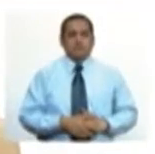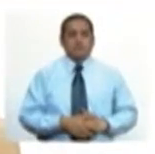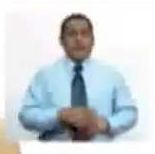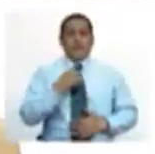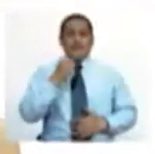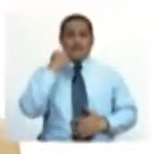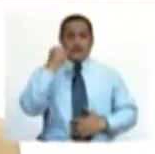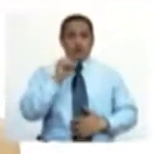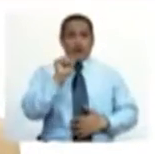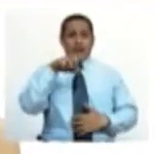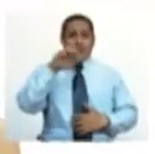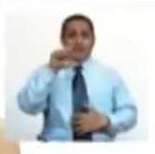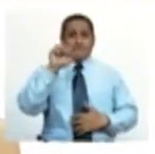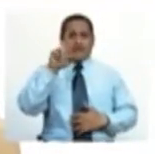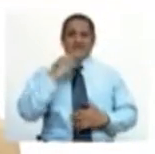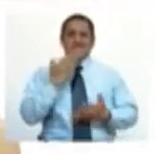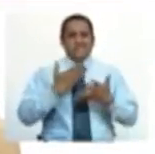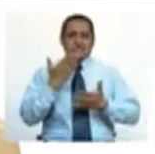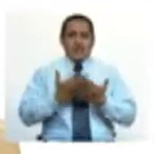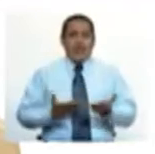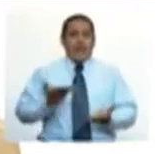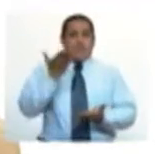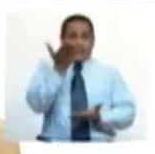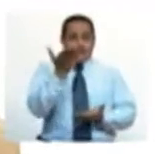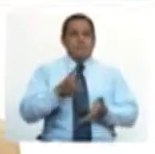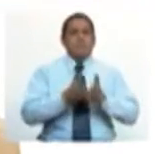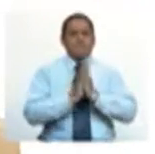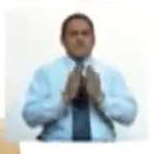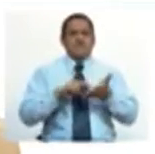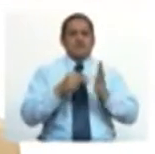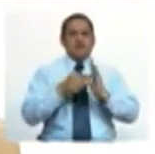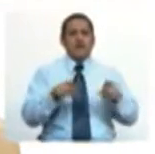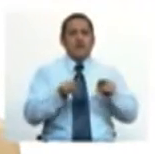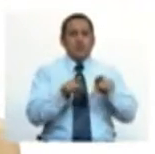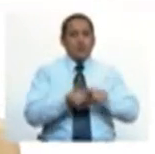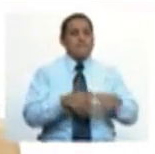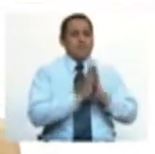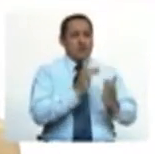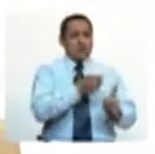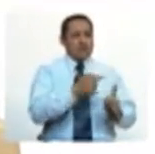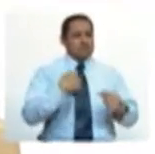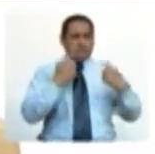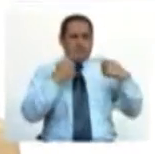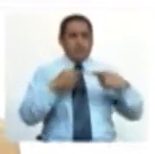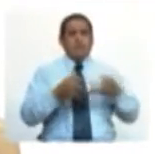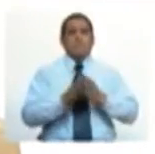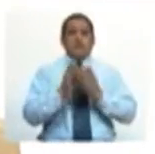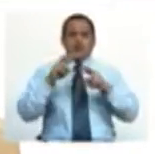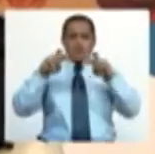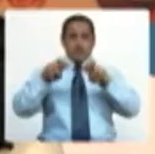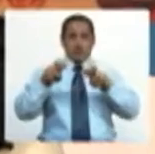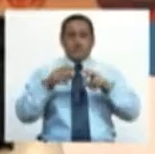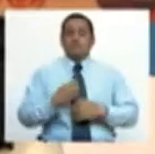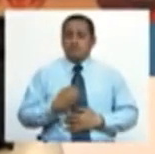El derecho a apelar, en buena cuenta, es decir, no estoy de acuerdo, pido una nueva revisión. ¿No es así, Felipe? Buenos días. Es